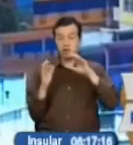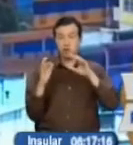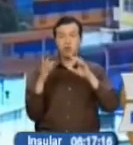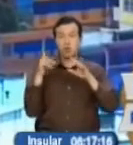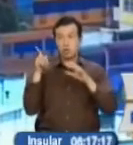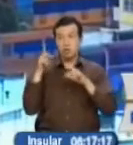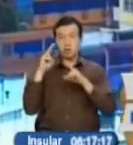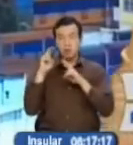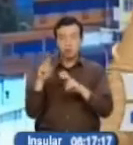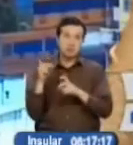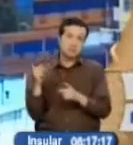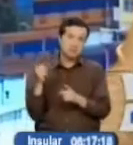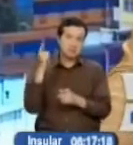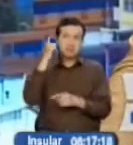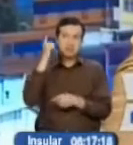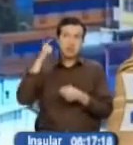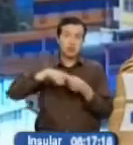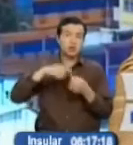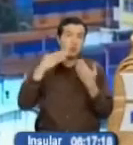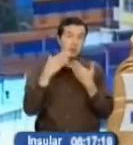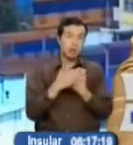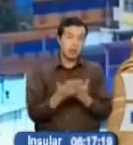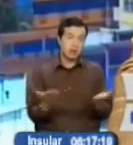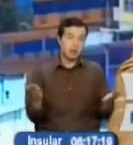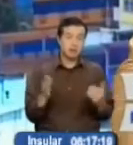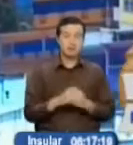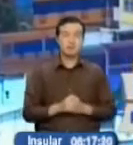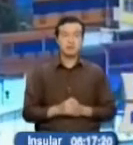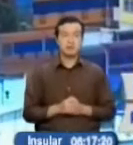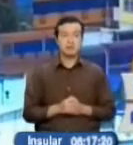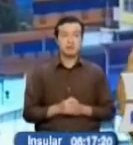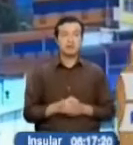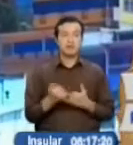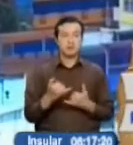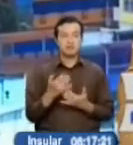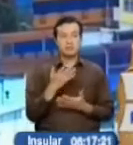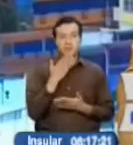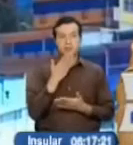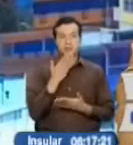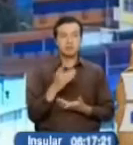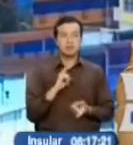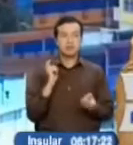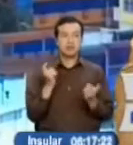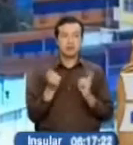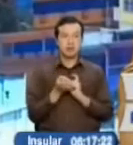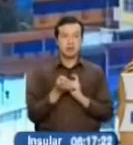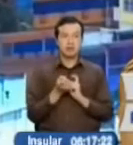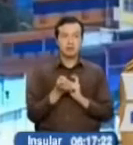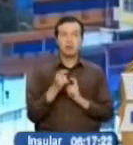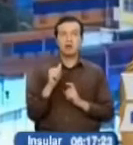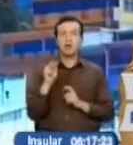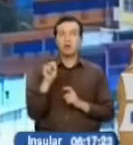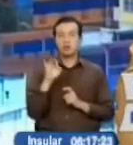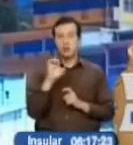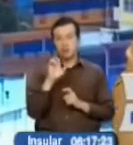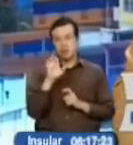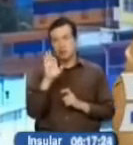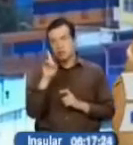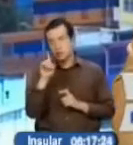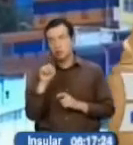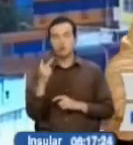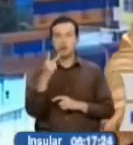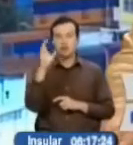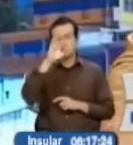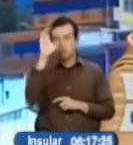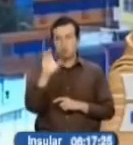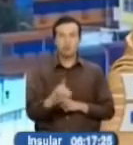las investigaciones. Entonces, fui inscrito desde Guayaquil. Entonces, me permito reformular la respuesta. Uno de la Antártida, dos de la